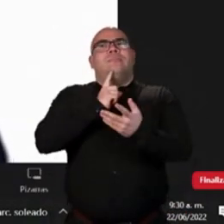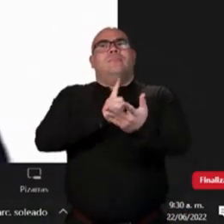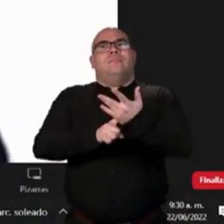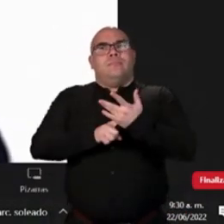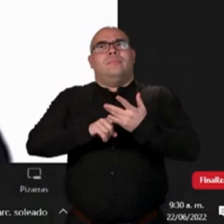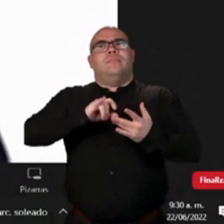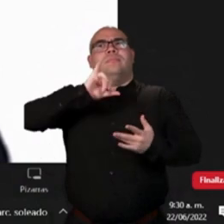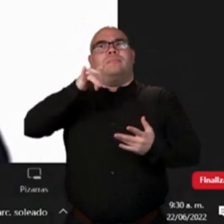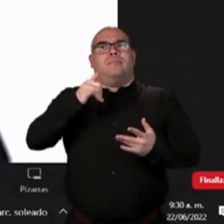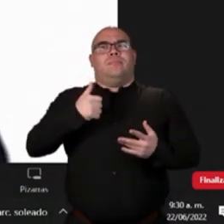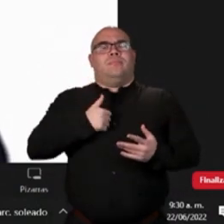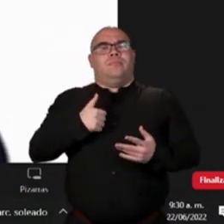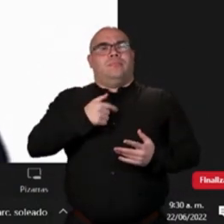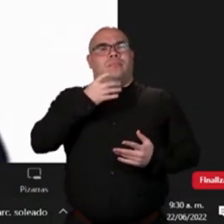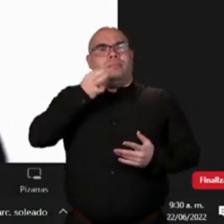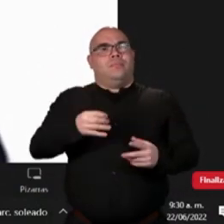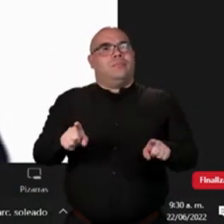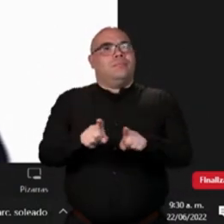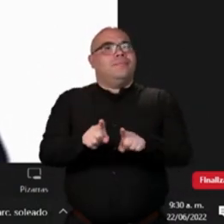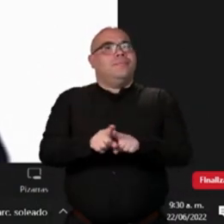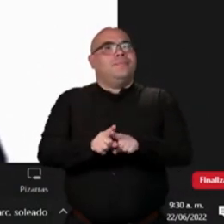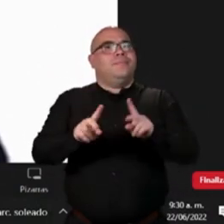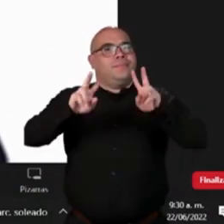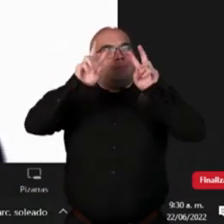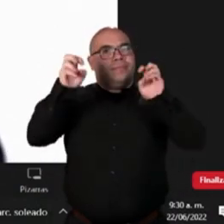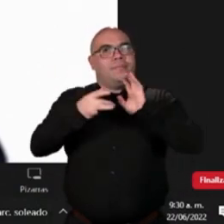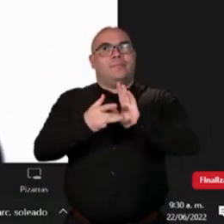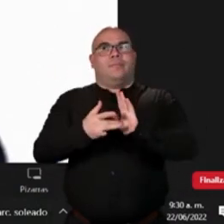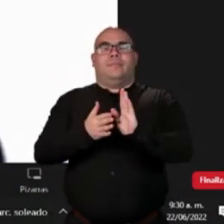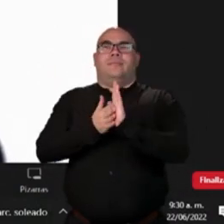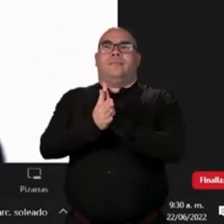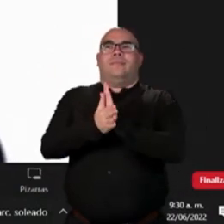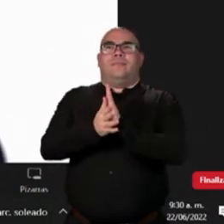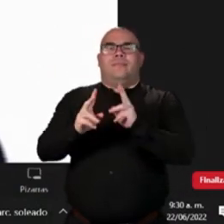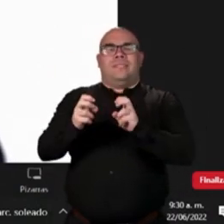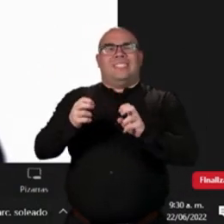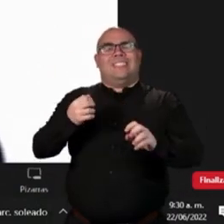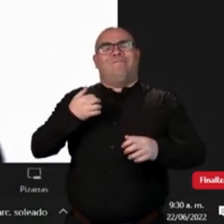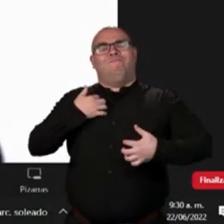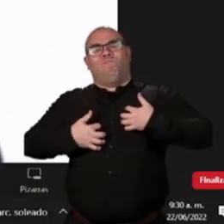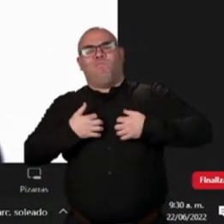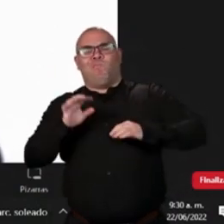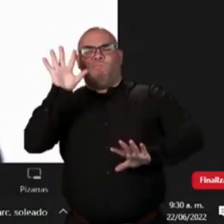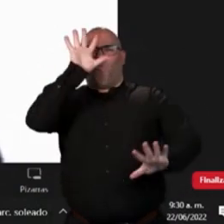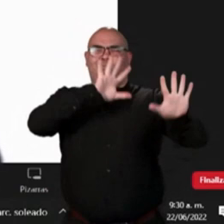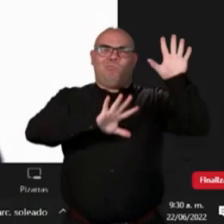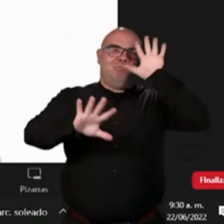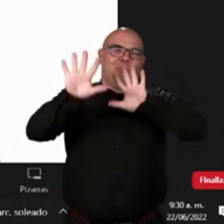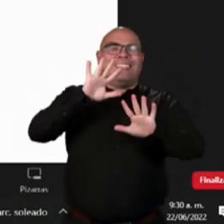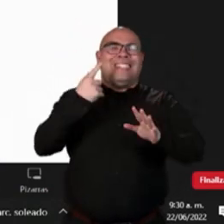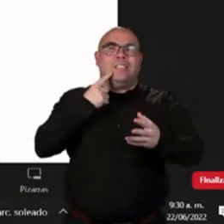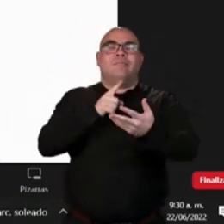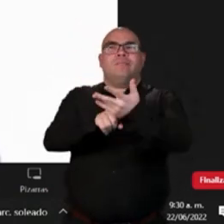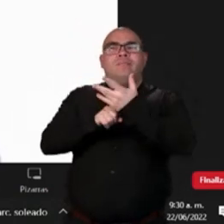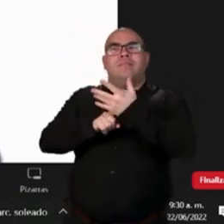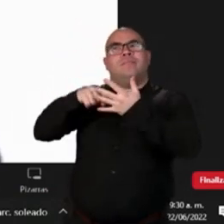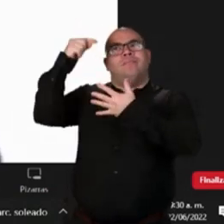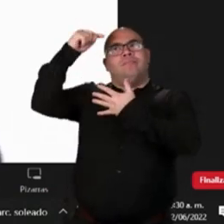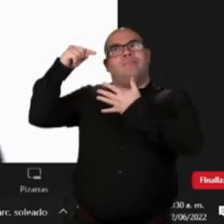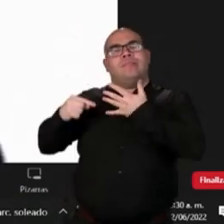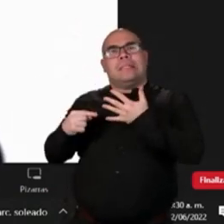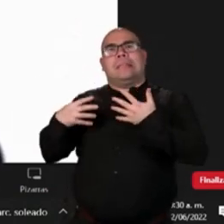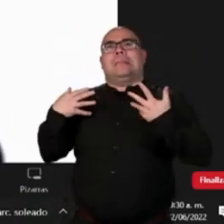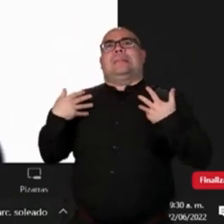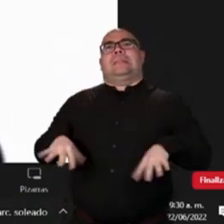en esos momentos se vive mucha incertidumbre y una diversidad de señales que de pronto